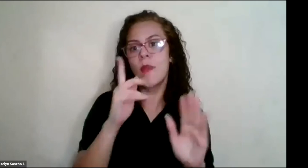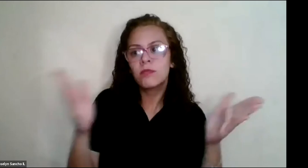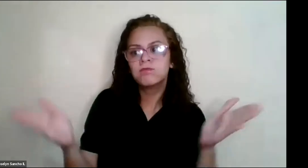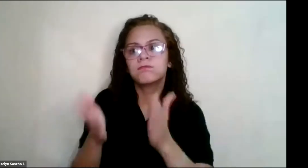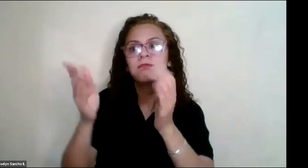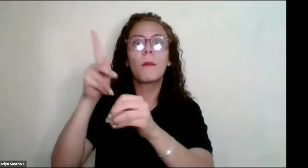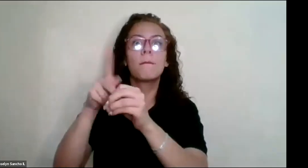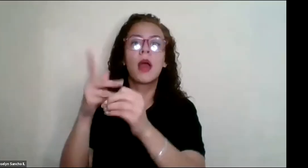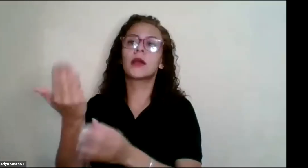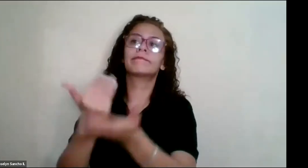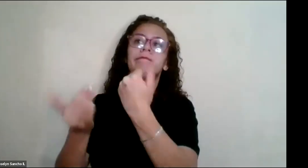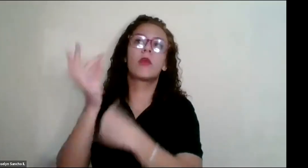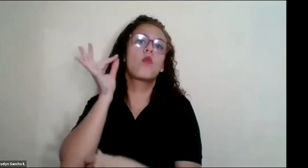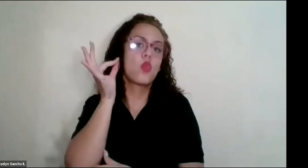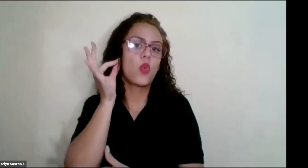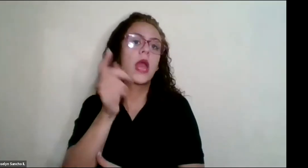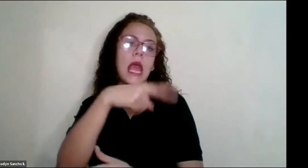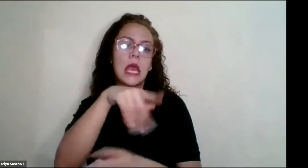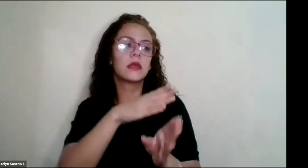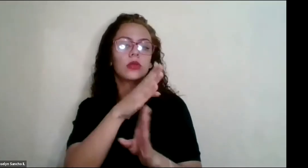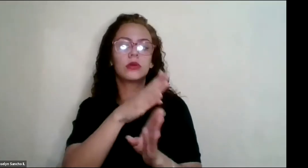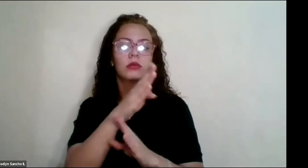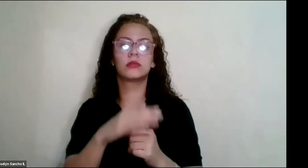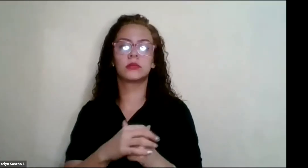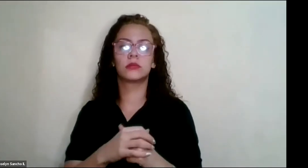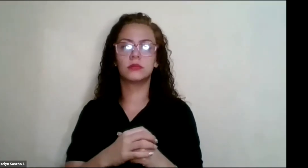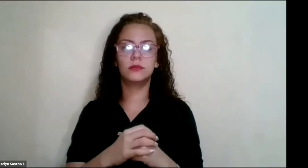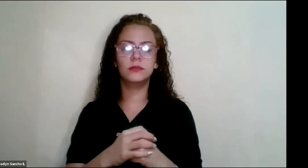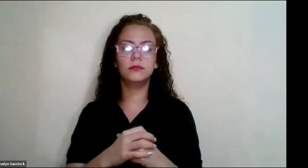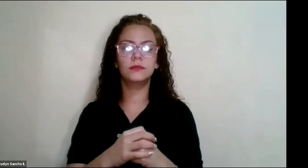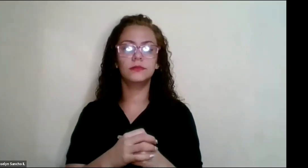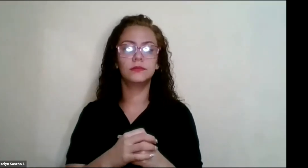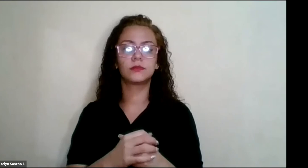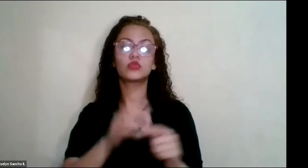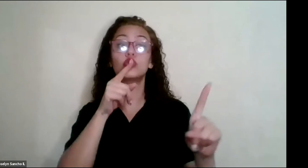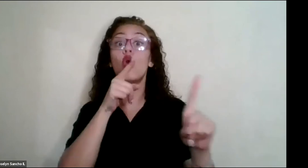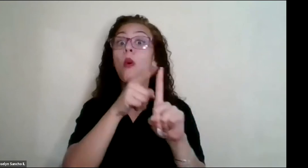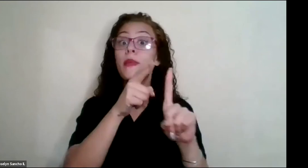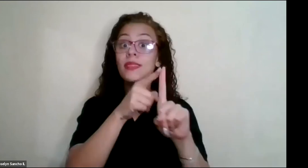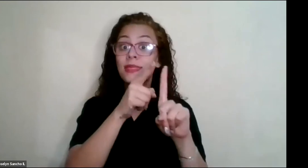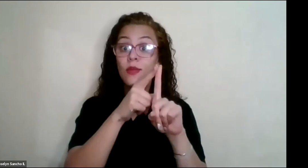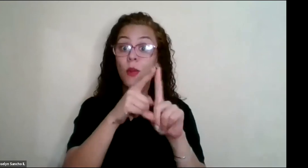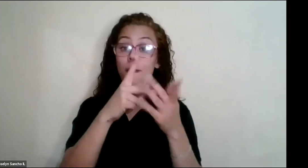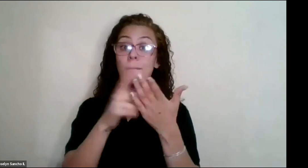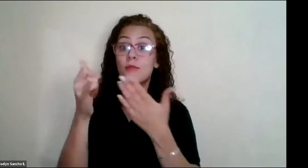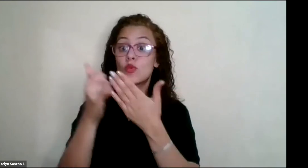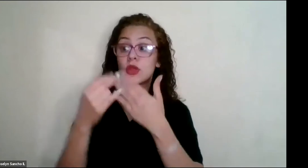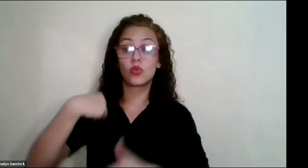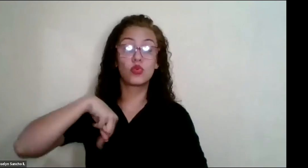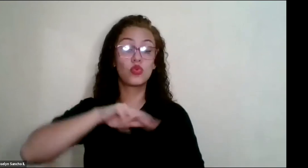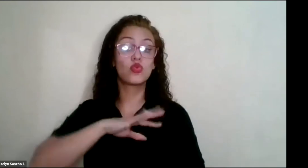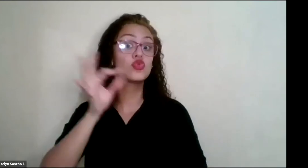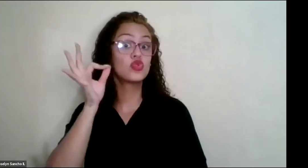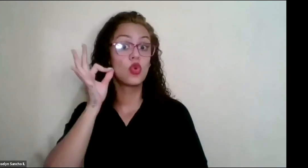incentivar esta participación femenina en estas carreras. entre los objetivos del proyecto Nosotras